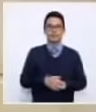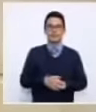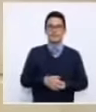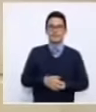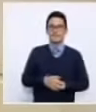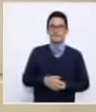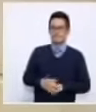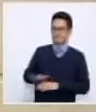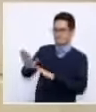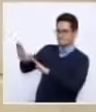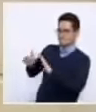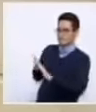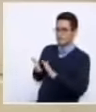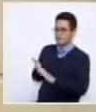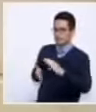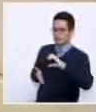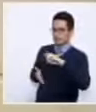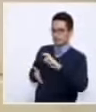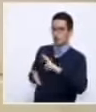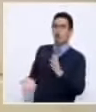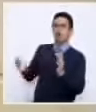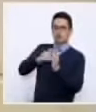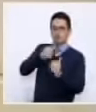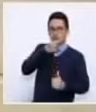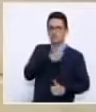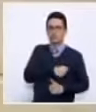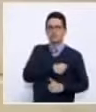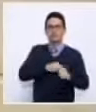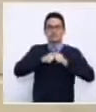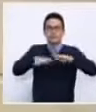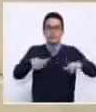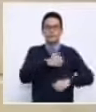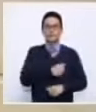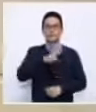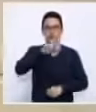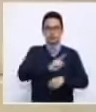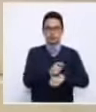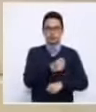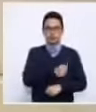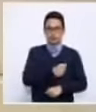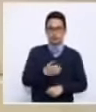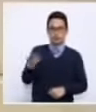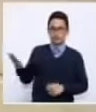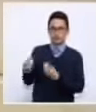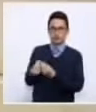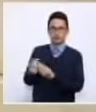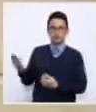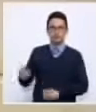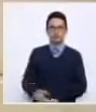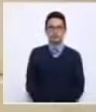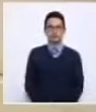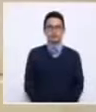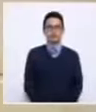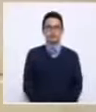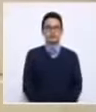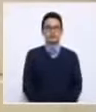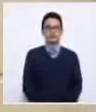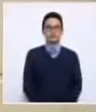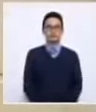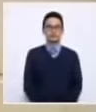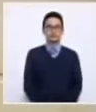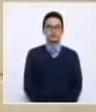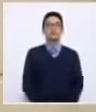Perdóneme, César, le devuelvo el sonido para que lo puedan escuchar. 2 minutos más para el compañero. Porque en este momento